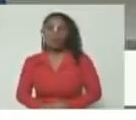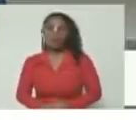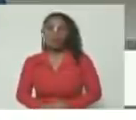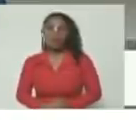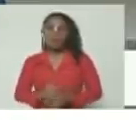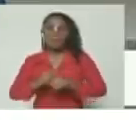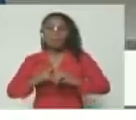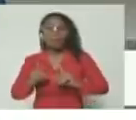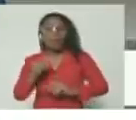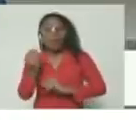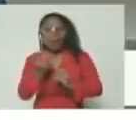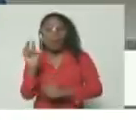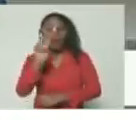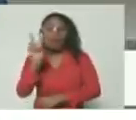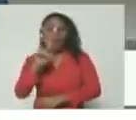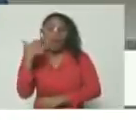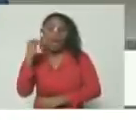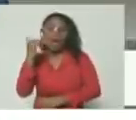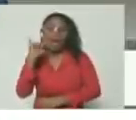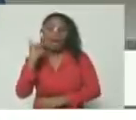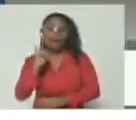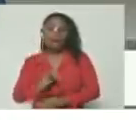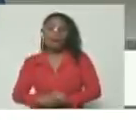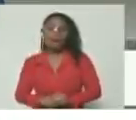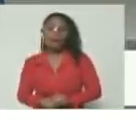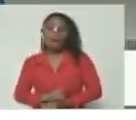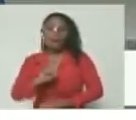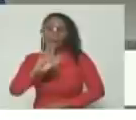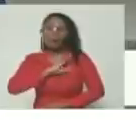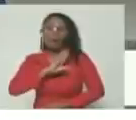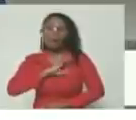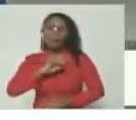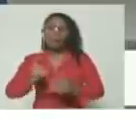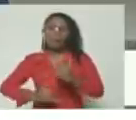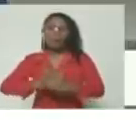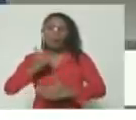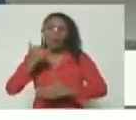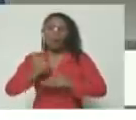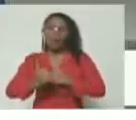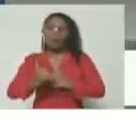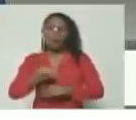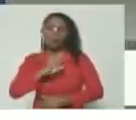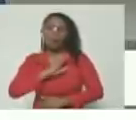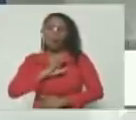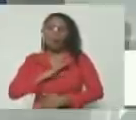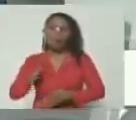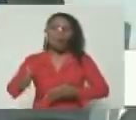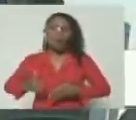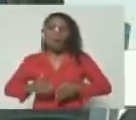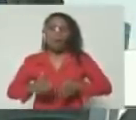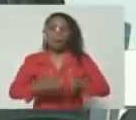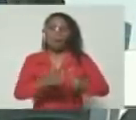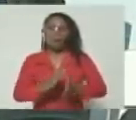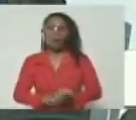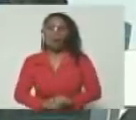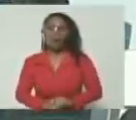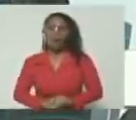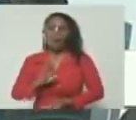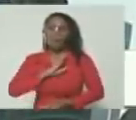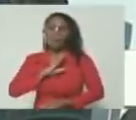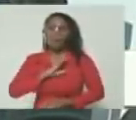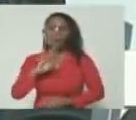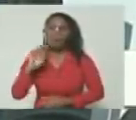Pero como Venezuela tiene su propio proyecto, su propio camino, y como Venezuela